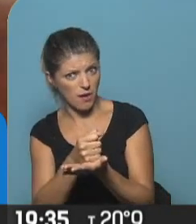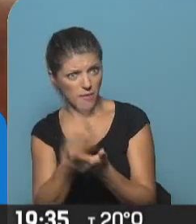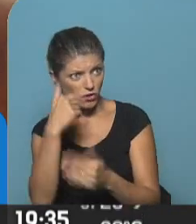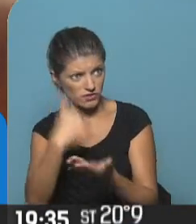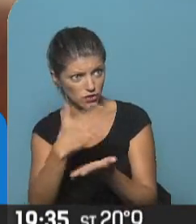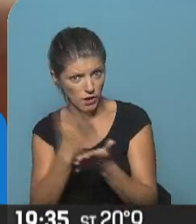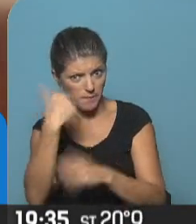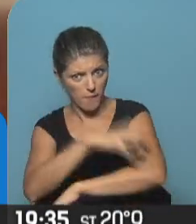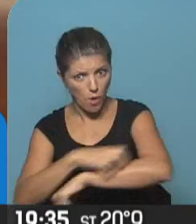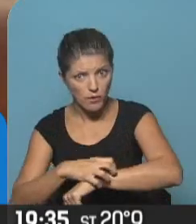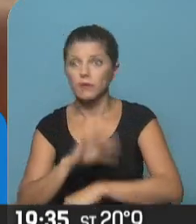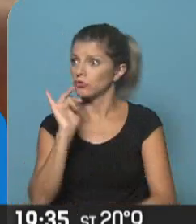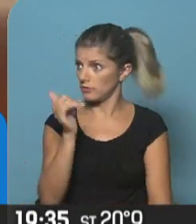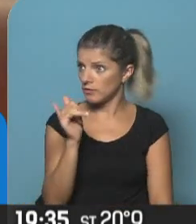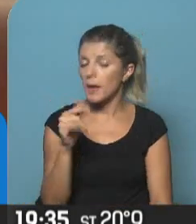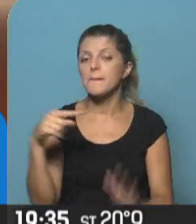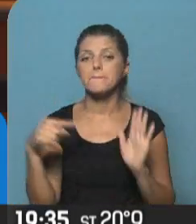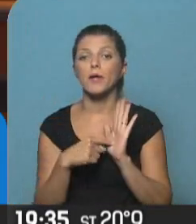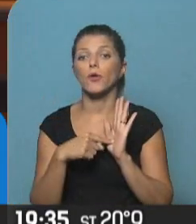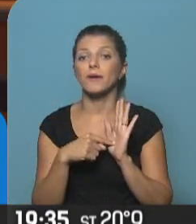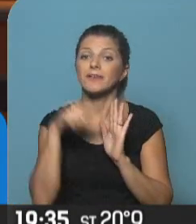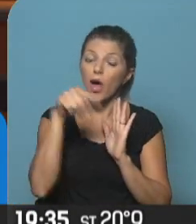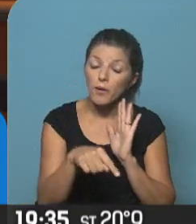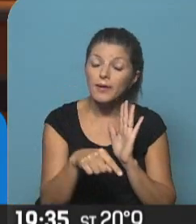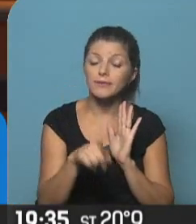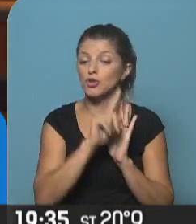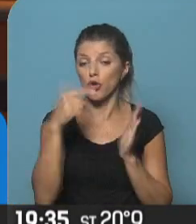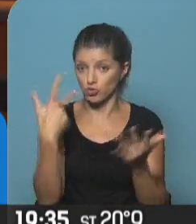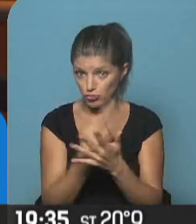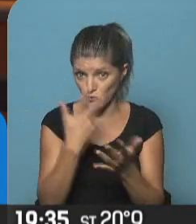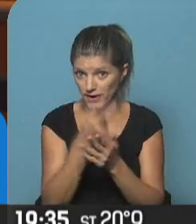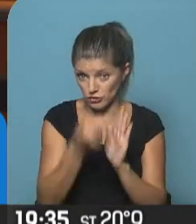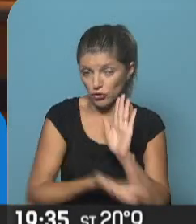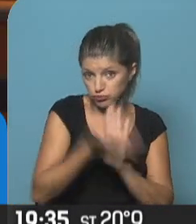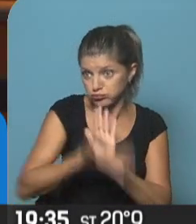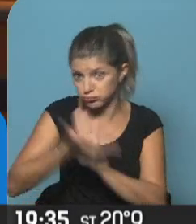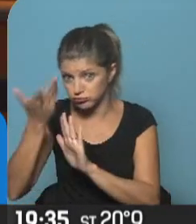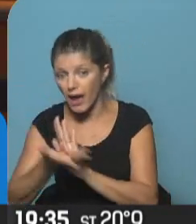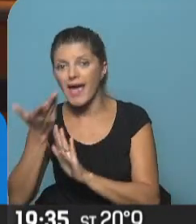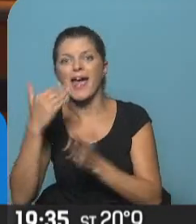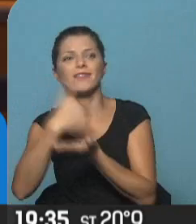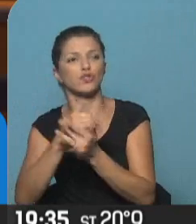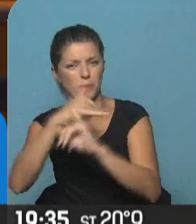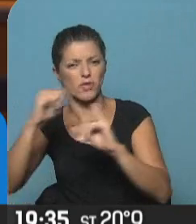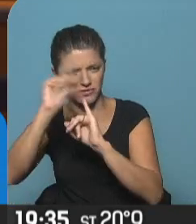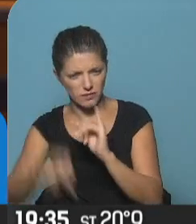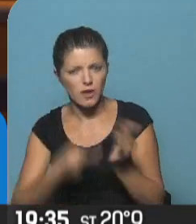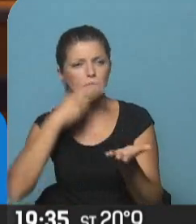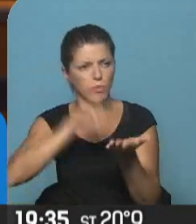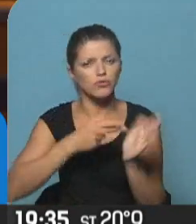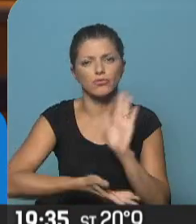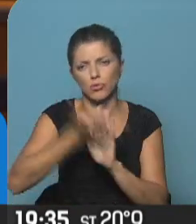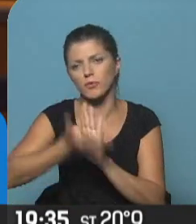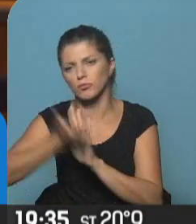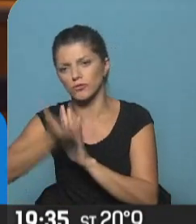más bajos, que en este caso no están siendo golpeados por estas medidas. Es una medida que golpea mucho más a los sectores medios. Y obviamente ahí está